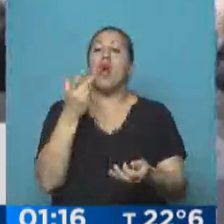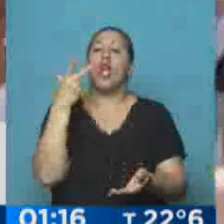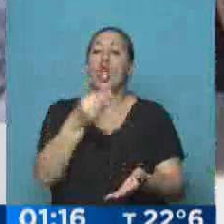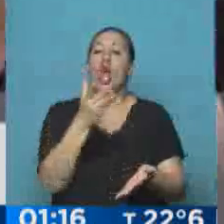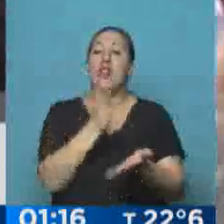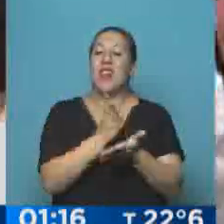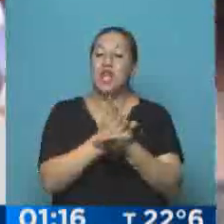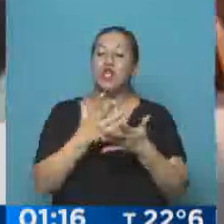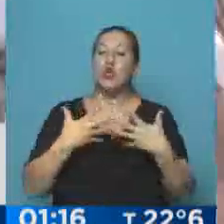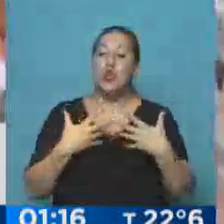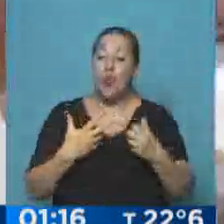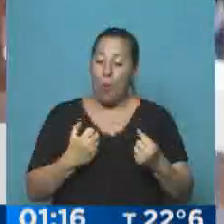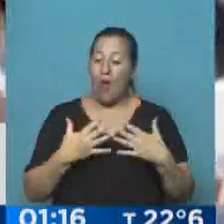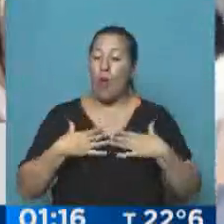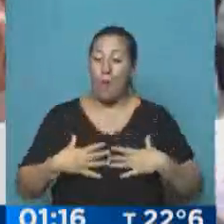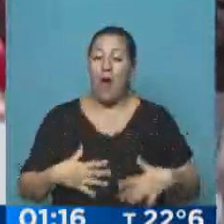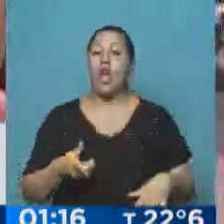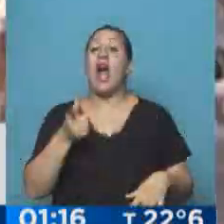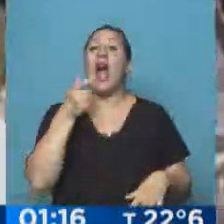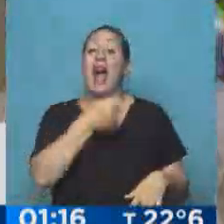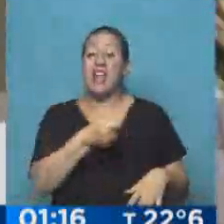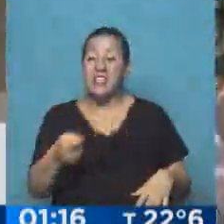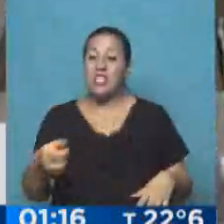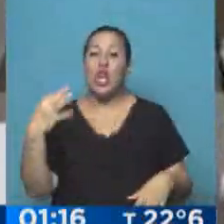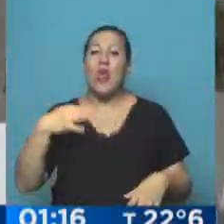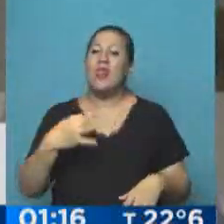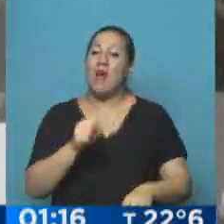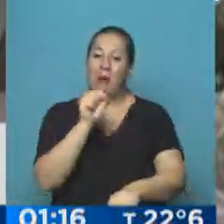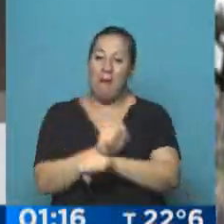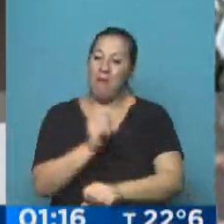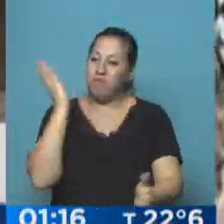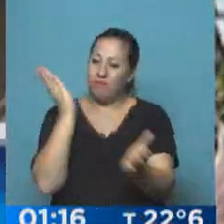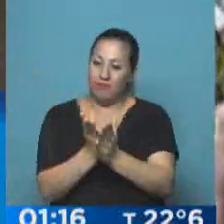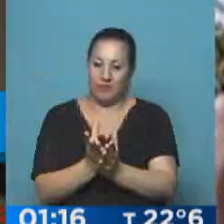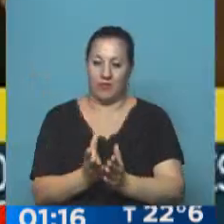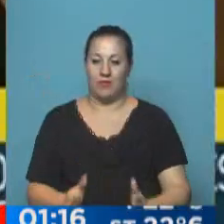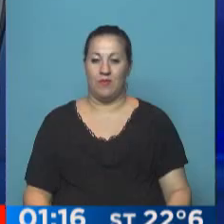los asesinos, dijo Maduro, del pueblo, tienen que pagar.